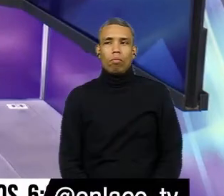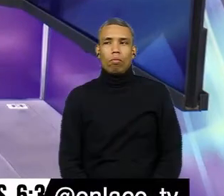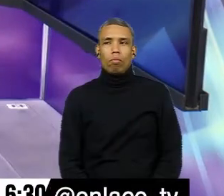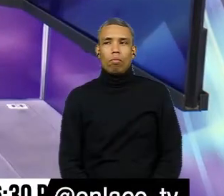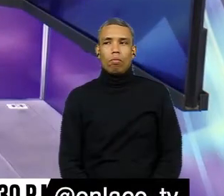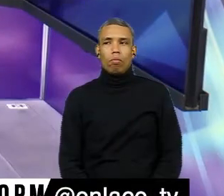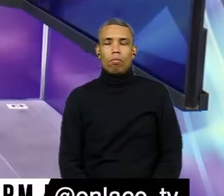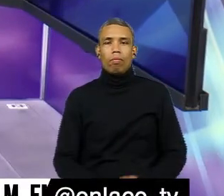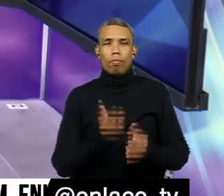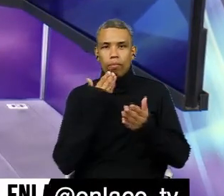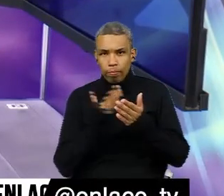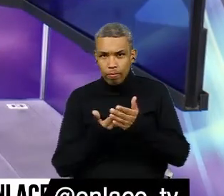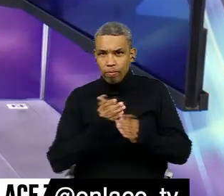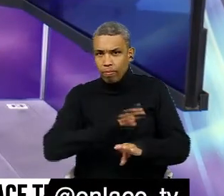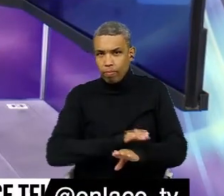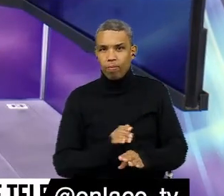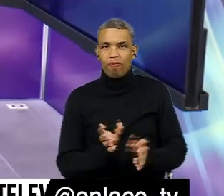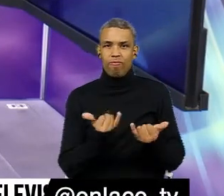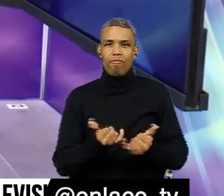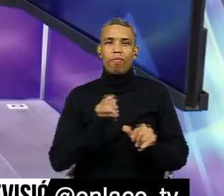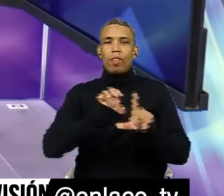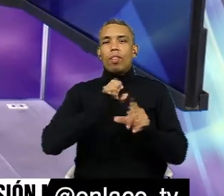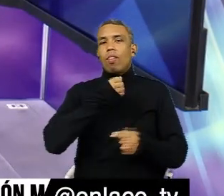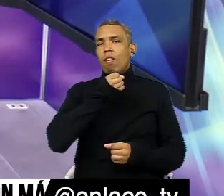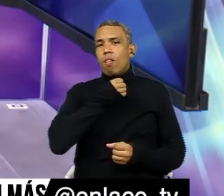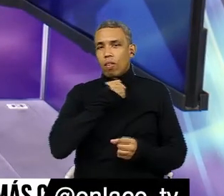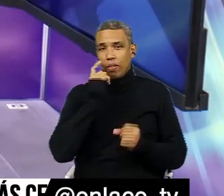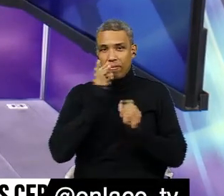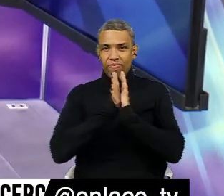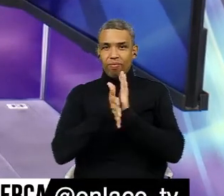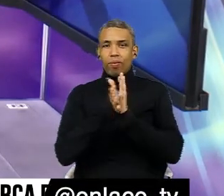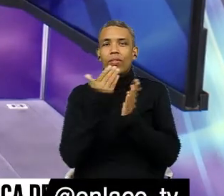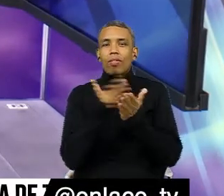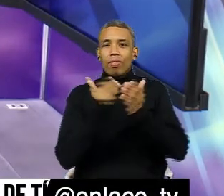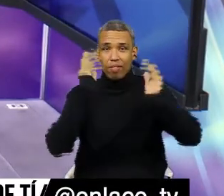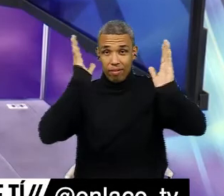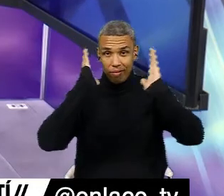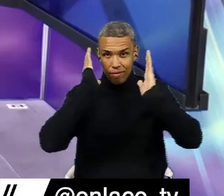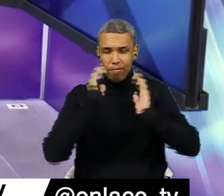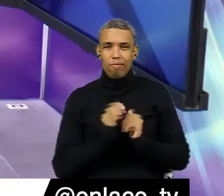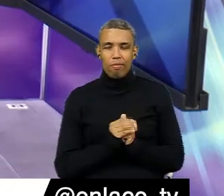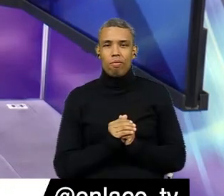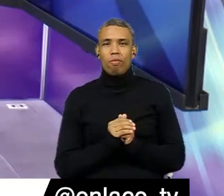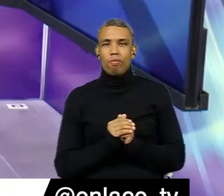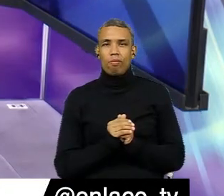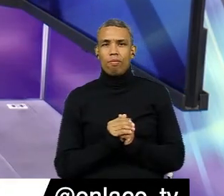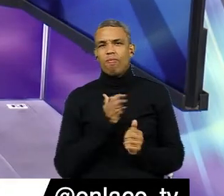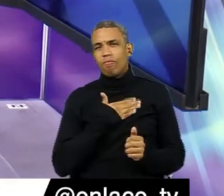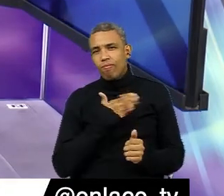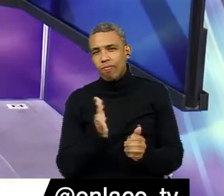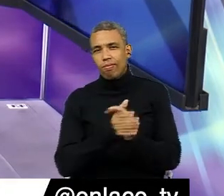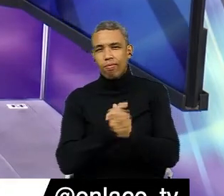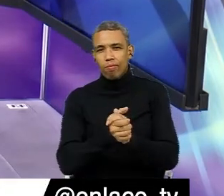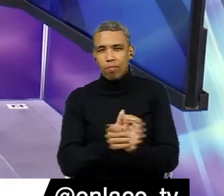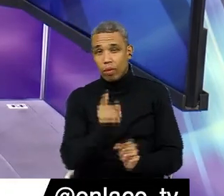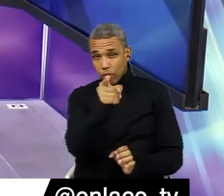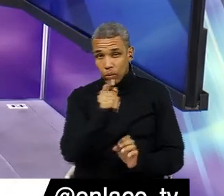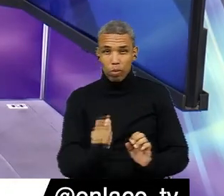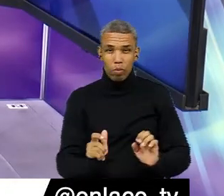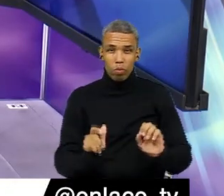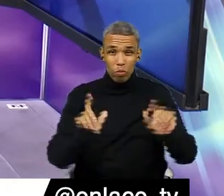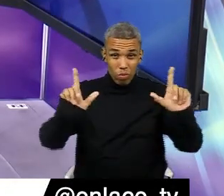Muy buenas tardes y bienvenidos. Esto es Enlace Noticias, lo que usted quiere ver. Gracias por acompañarnos en esta nueva emisión. Saludamos a quienes a esta hora se